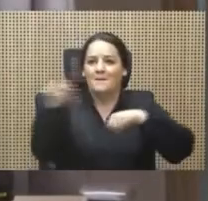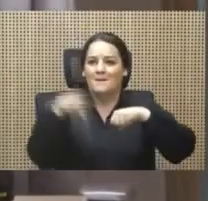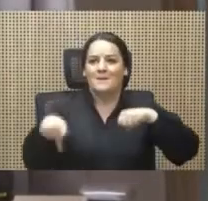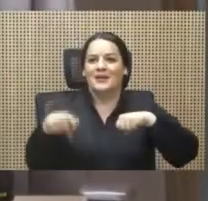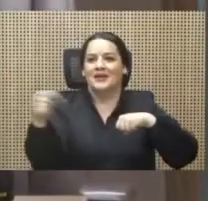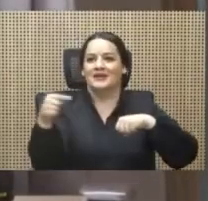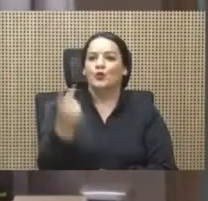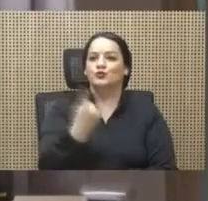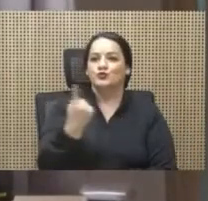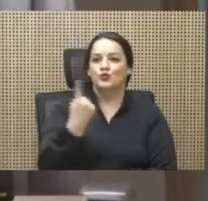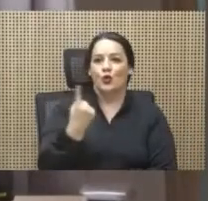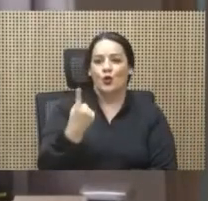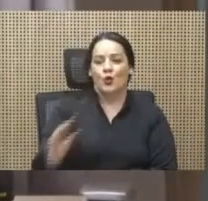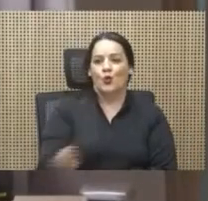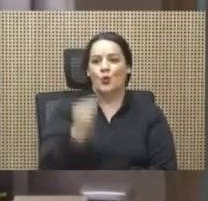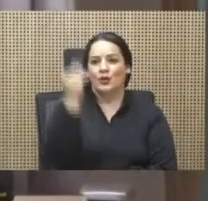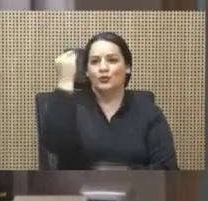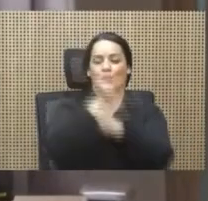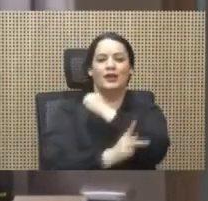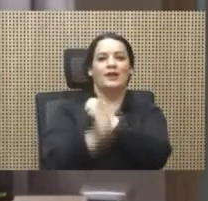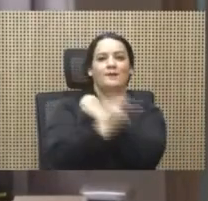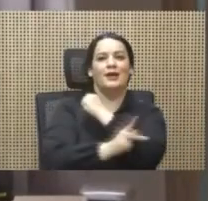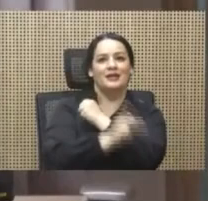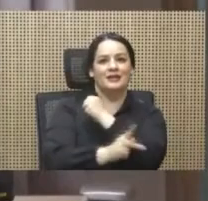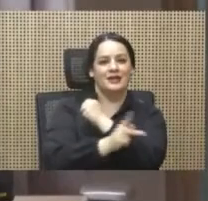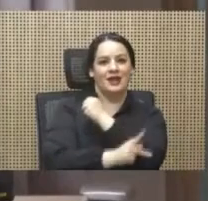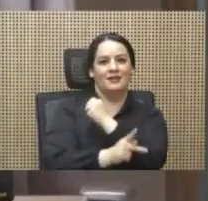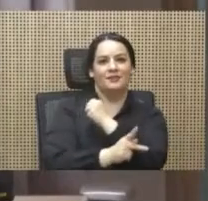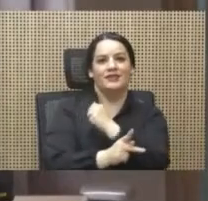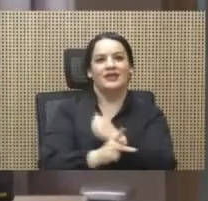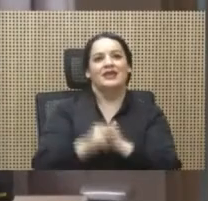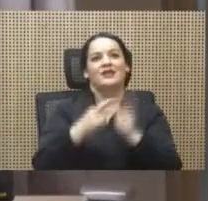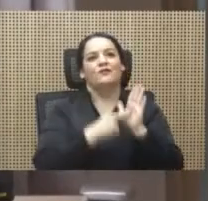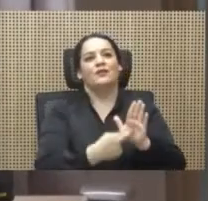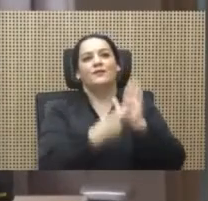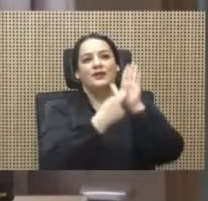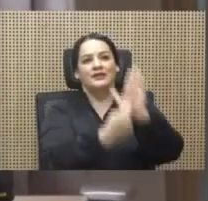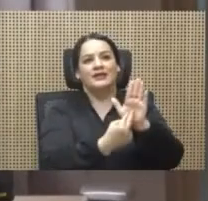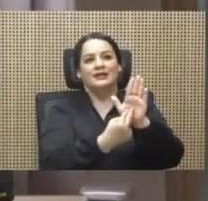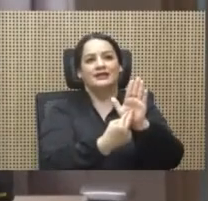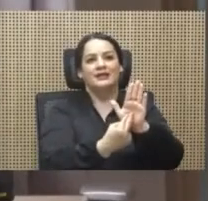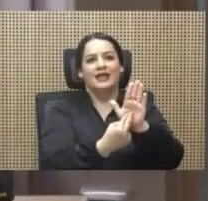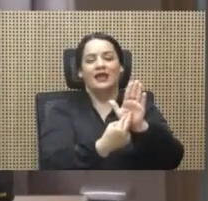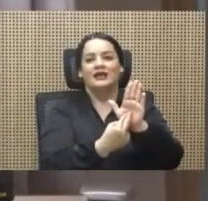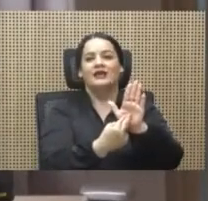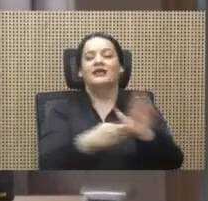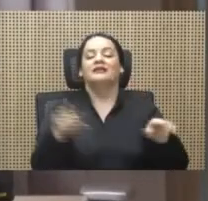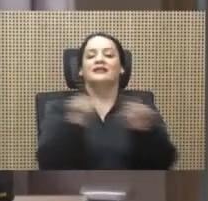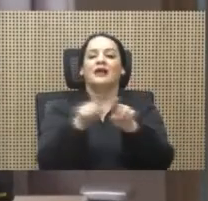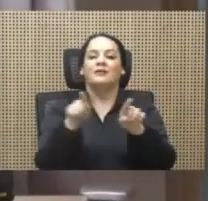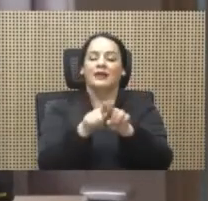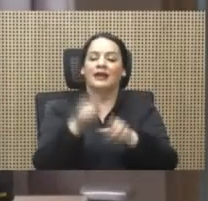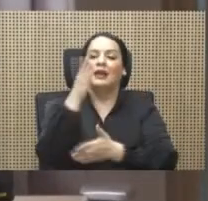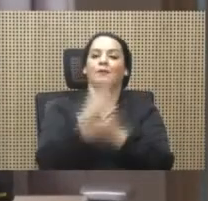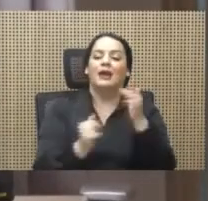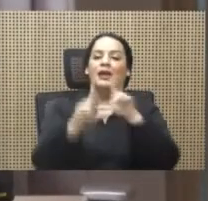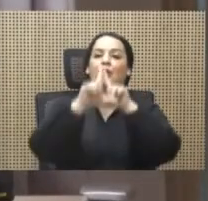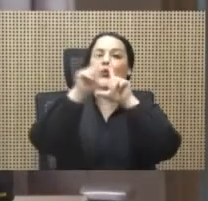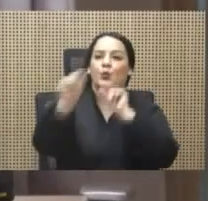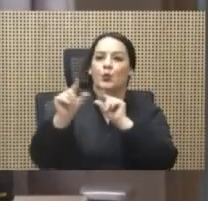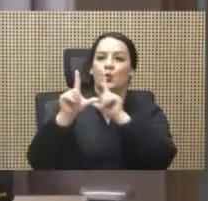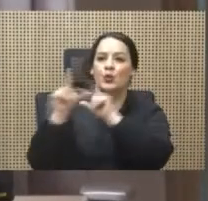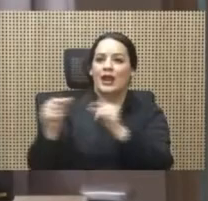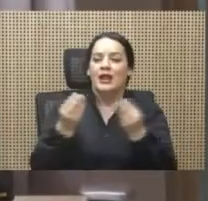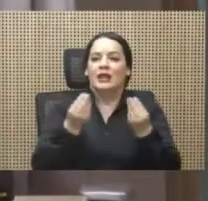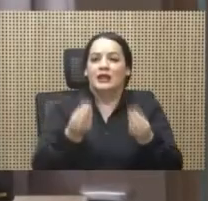la juventud de est presenta además la parte rural que tanto grita a voces